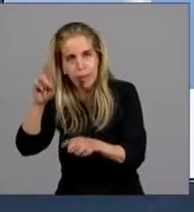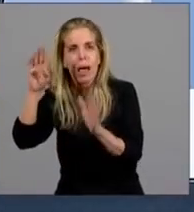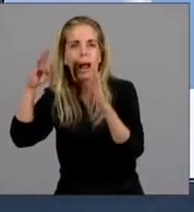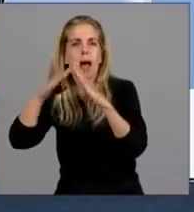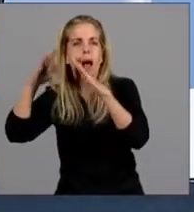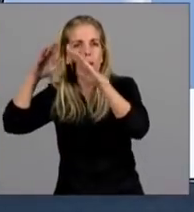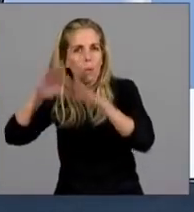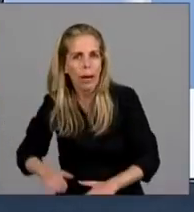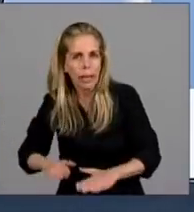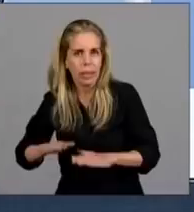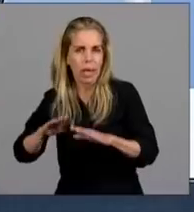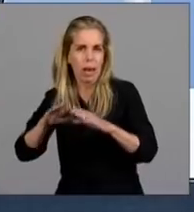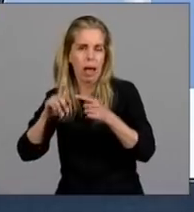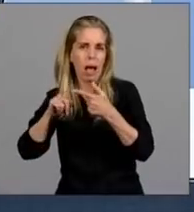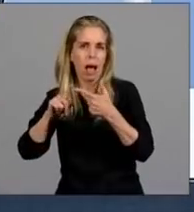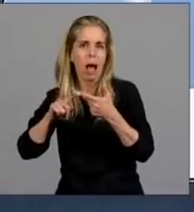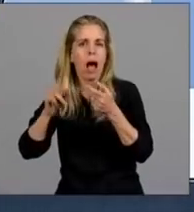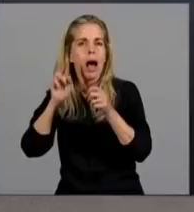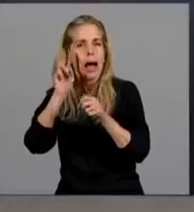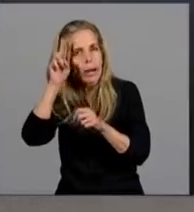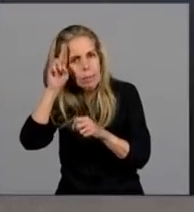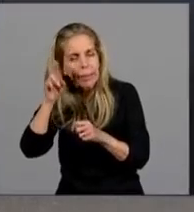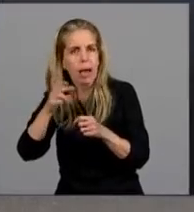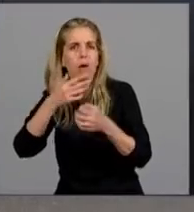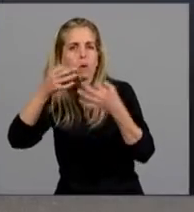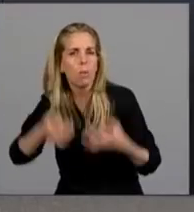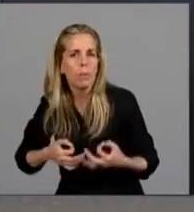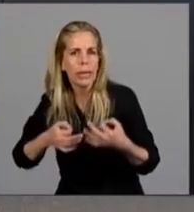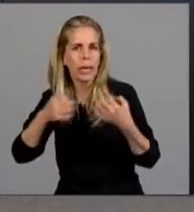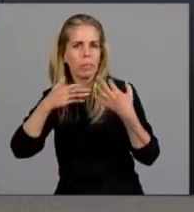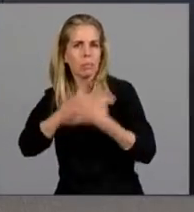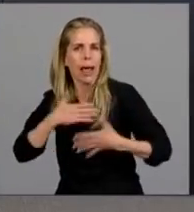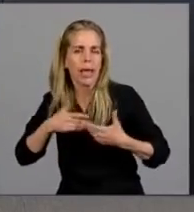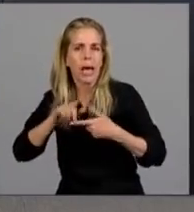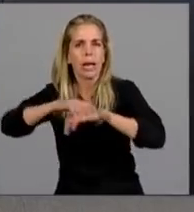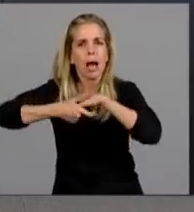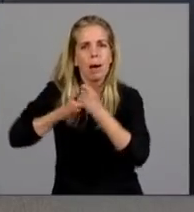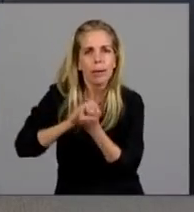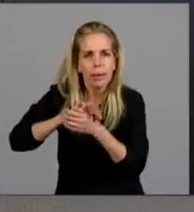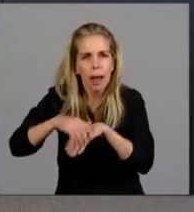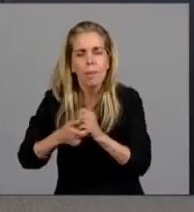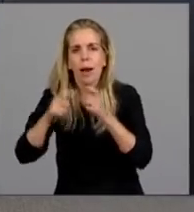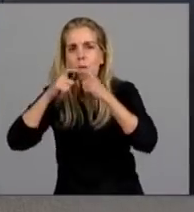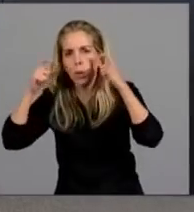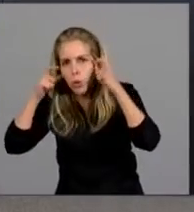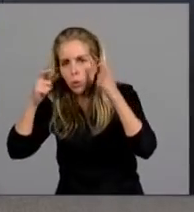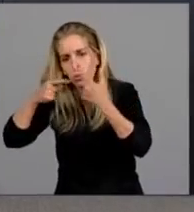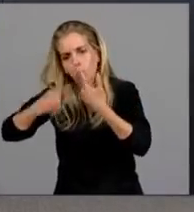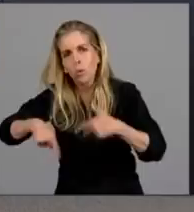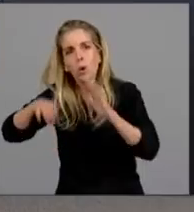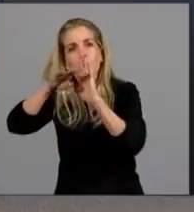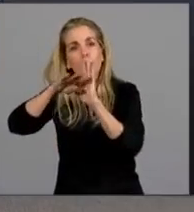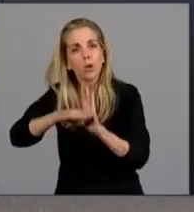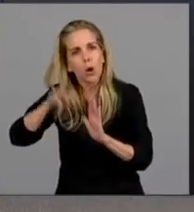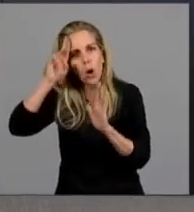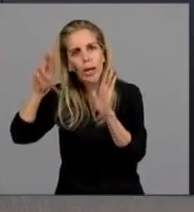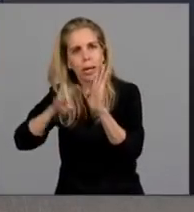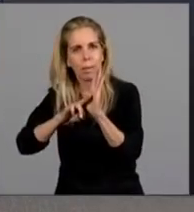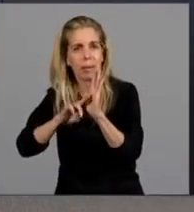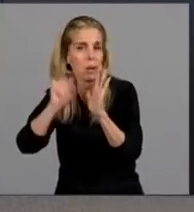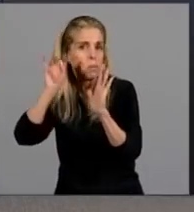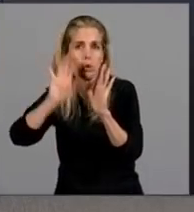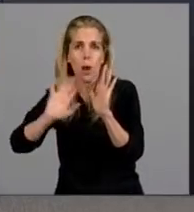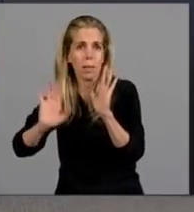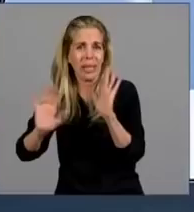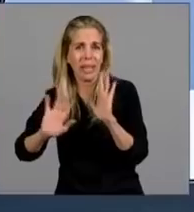para respetar las medidas de aseo y seguridad personal, para respetar todos los protocolos. Ese es el único remedio que hay. ¿Cómo hacemos para